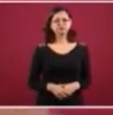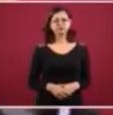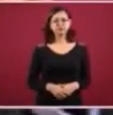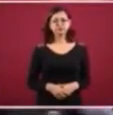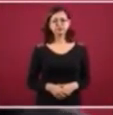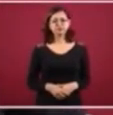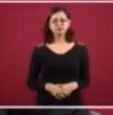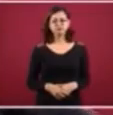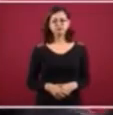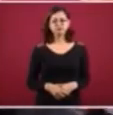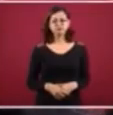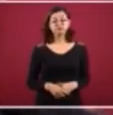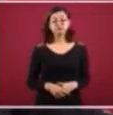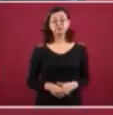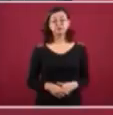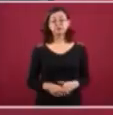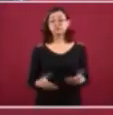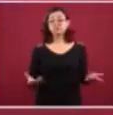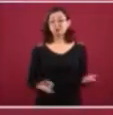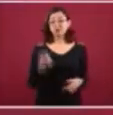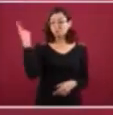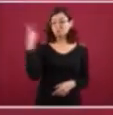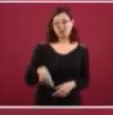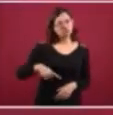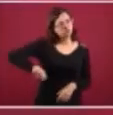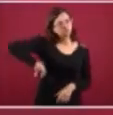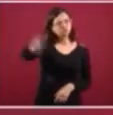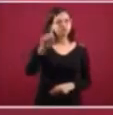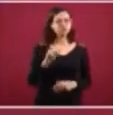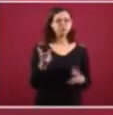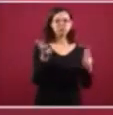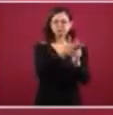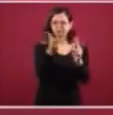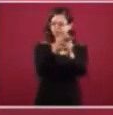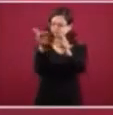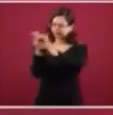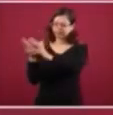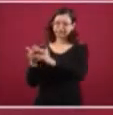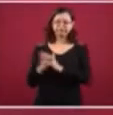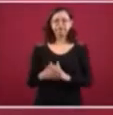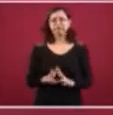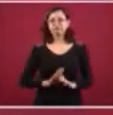Era mandar a eliminar a los adversarios.